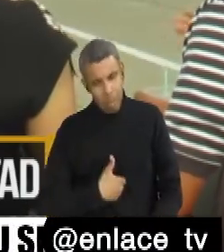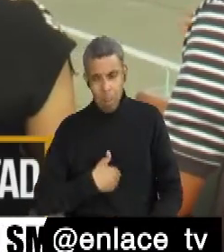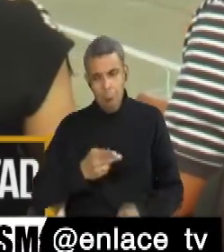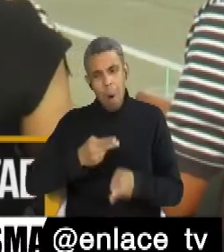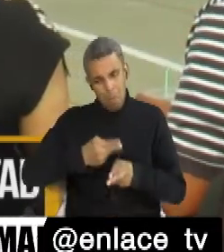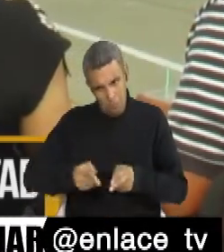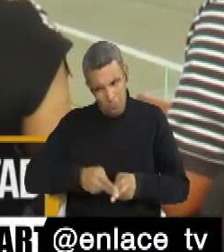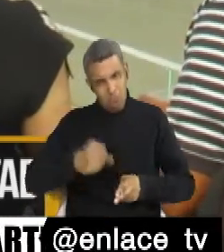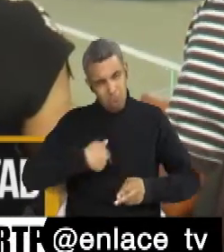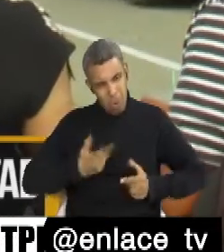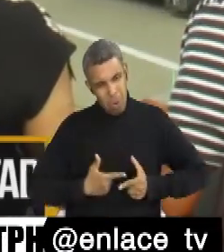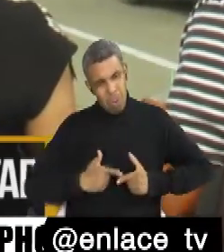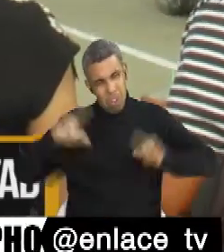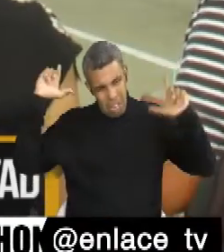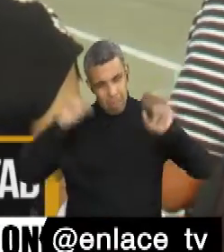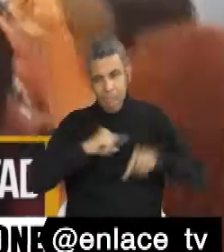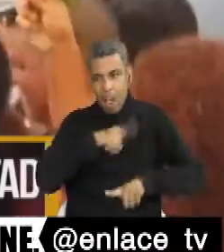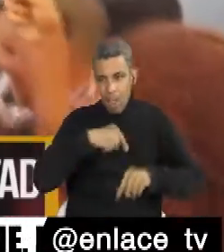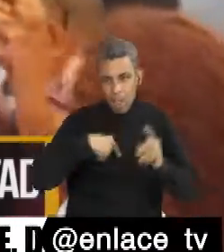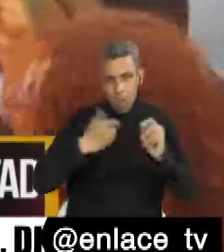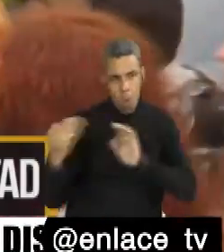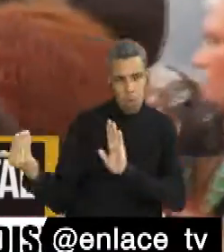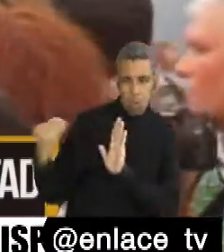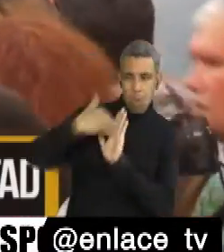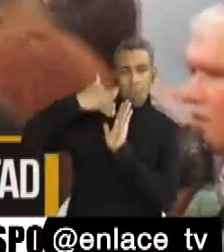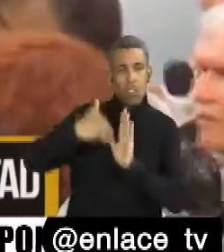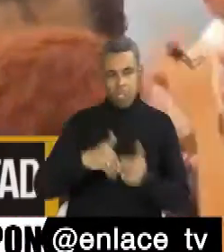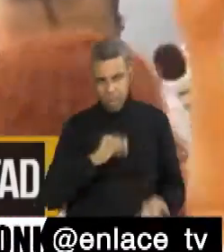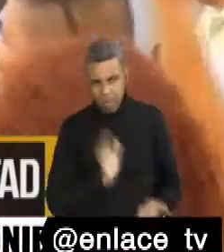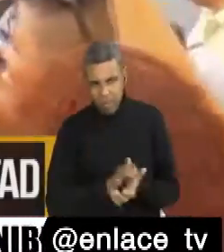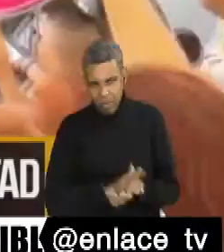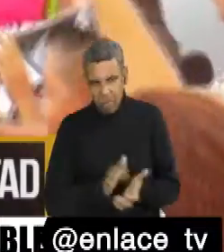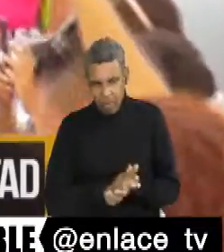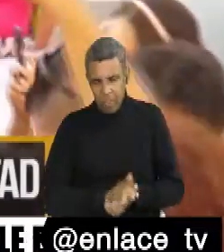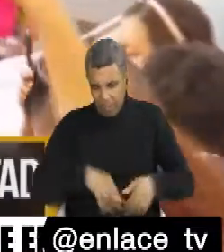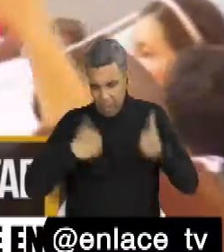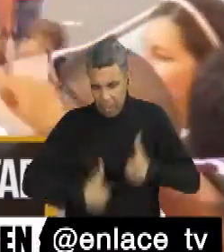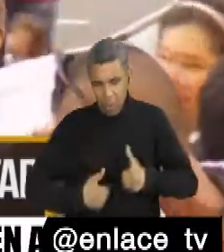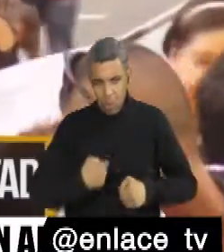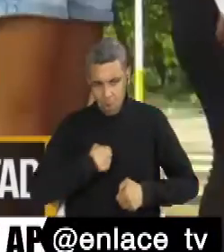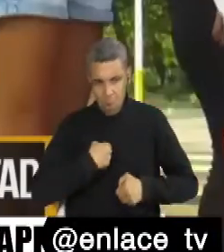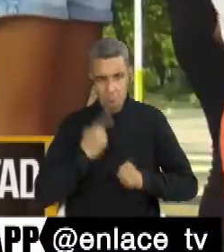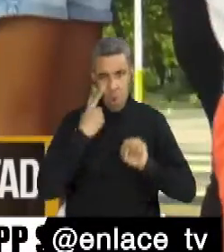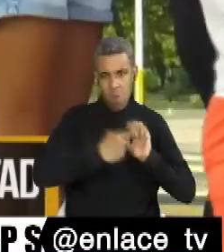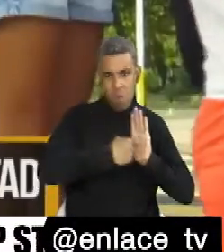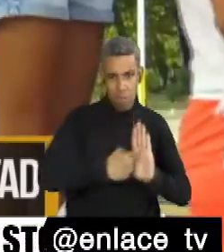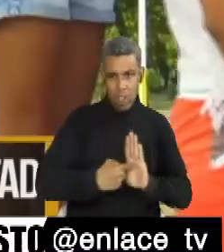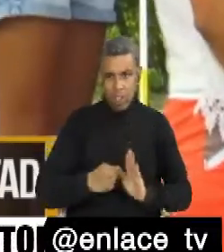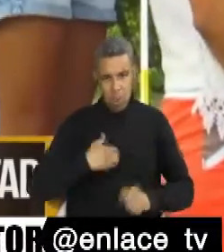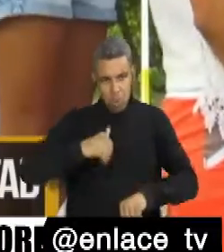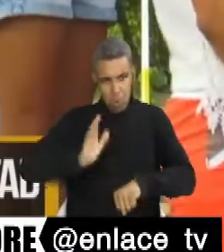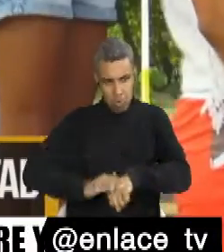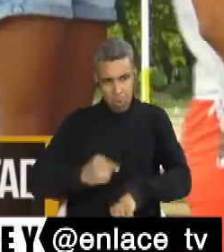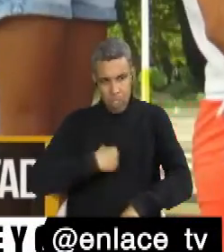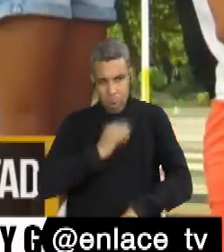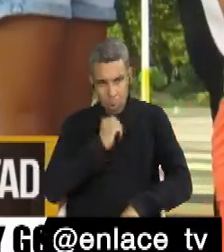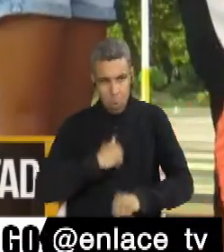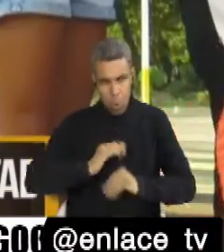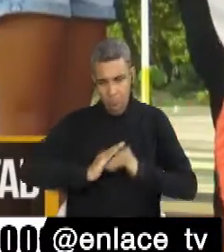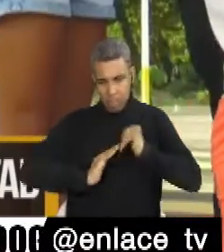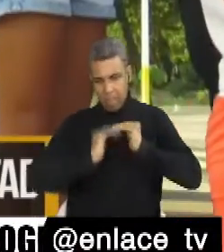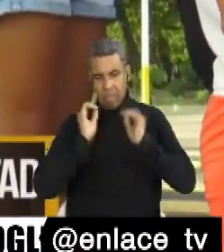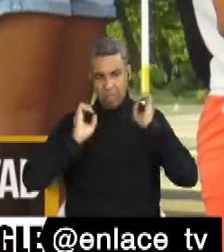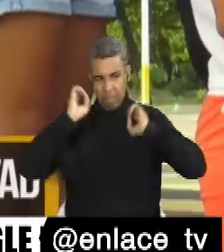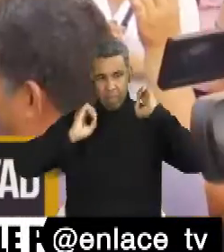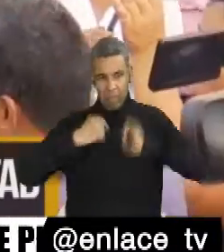sí es un montaje, pero hay que seguir luchando hasta que se demuestre la inocencia. Tamboras y un grupo de teatro también